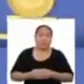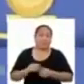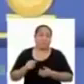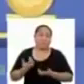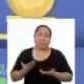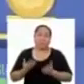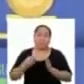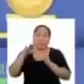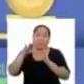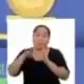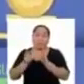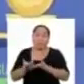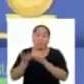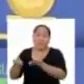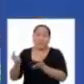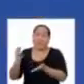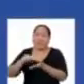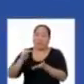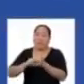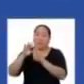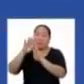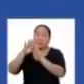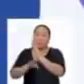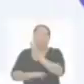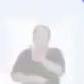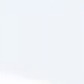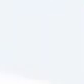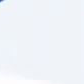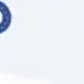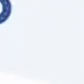puede generar más pobreza o desigualdades económicas.